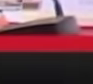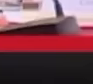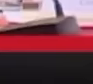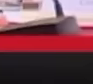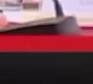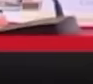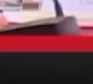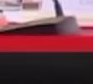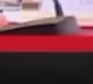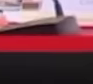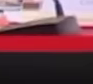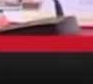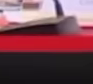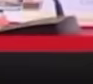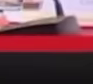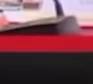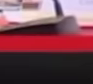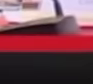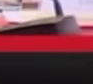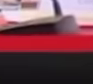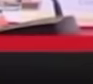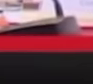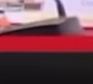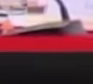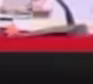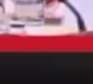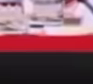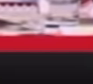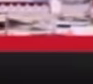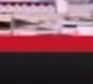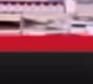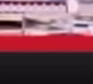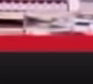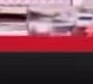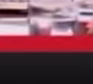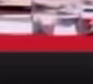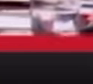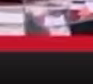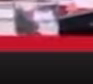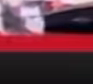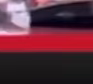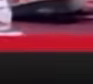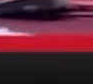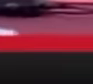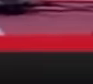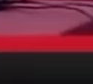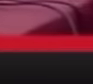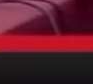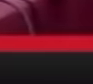envía el día al MTC el 17 de marzo, señor presidente. Bien, para concluir.